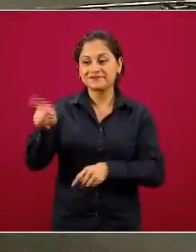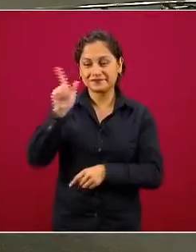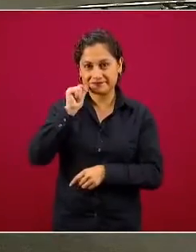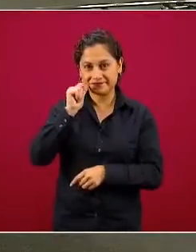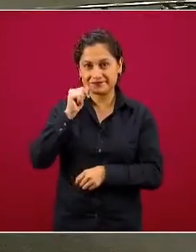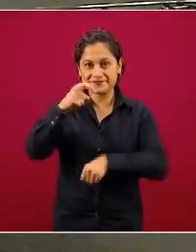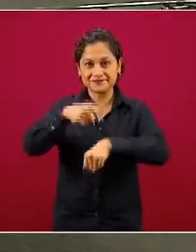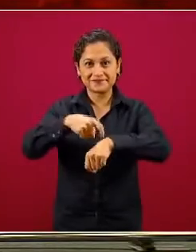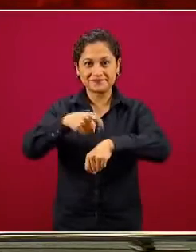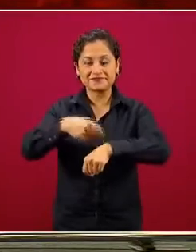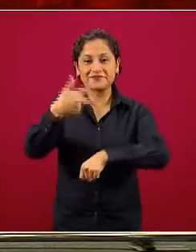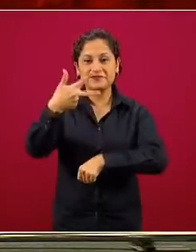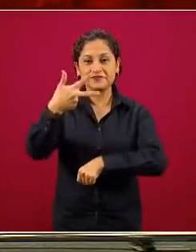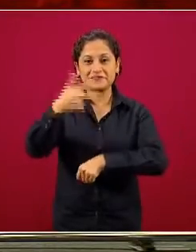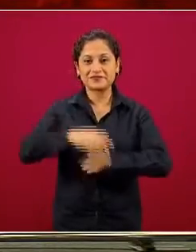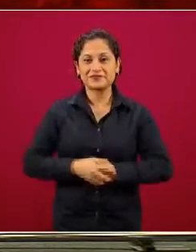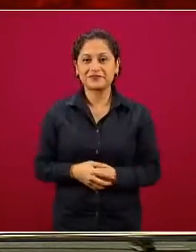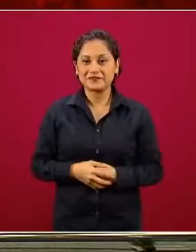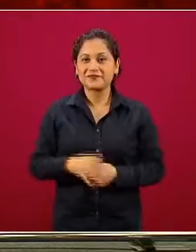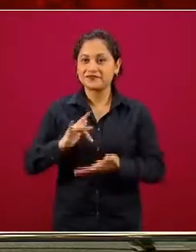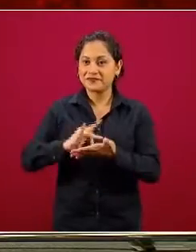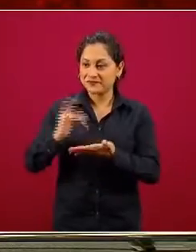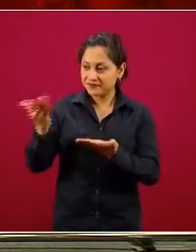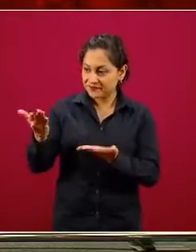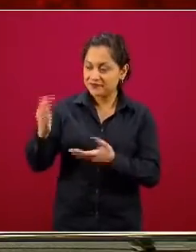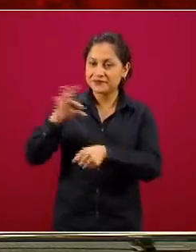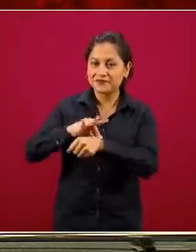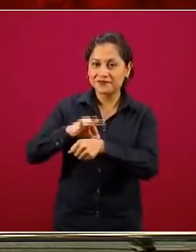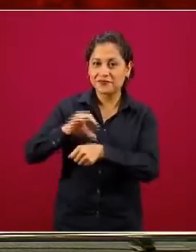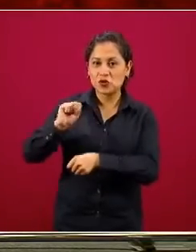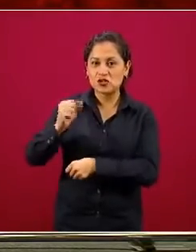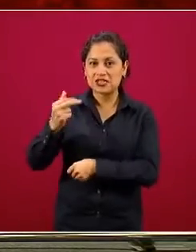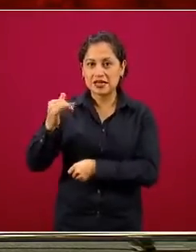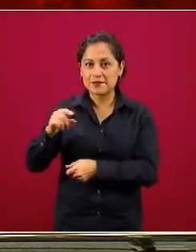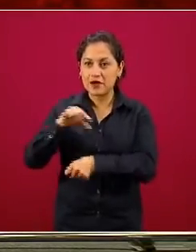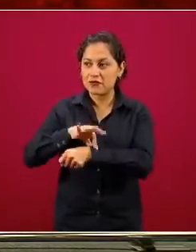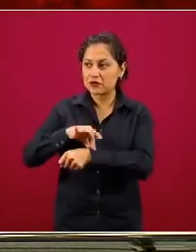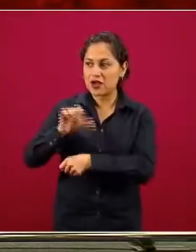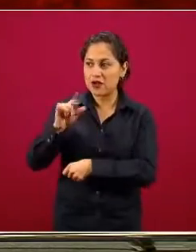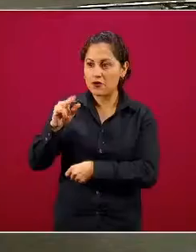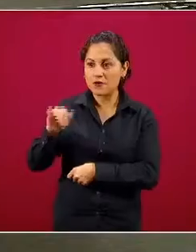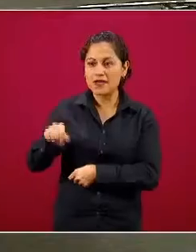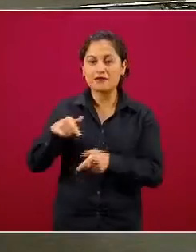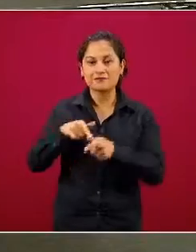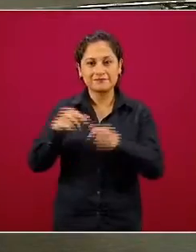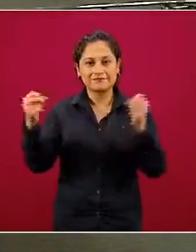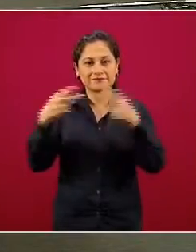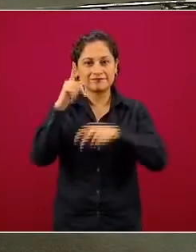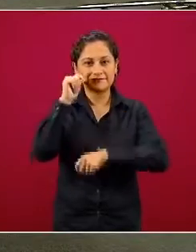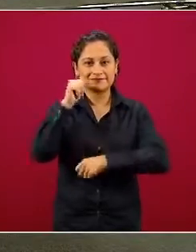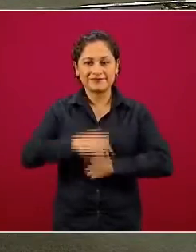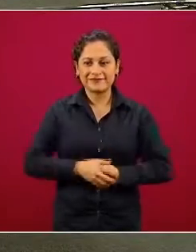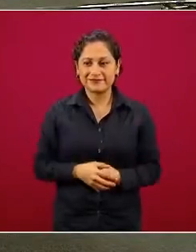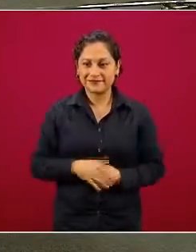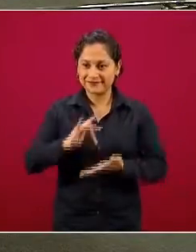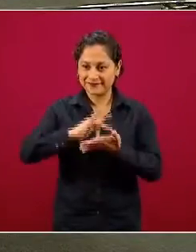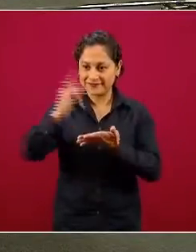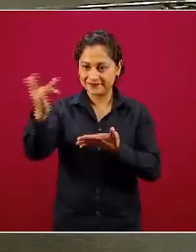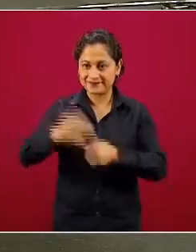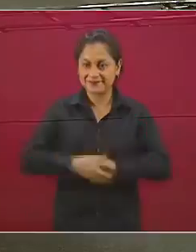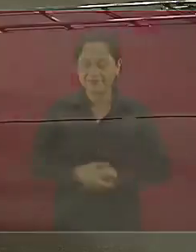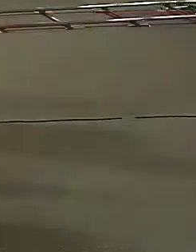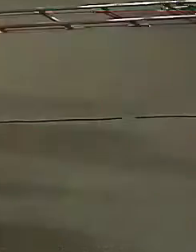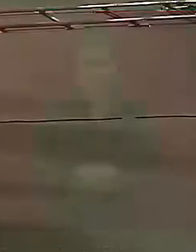20 horas. Muchas gracias, doctora Sheinbaum, doctora Lomía. Seguimos pendientes, nos vemos mañana. Gracias. Muchas gracias.